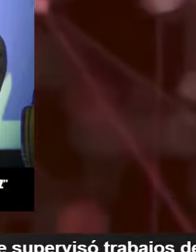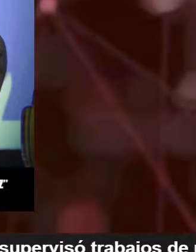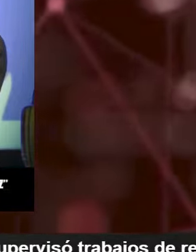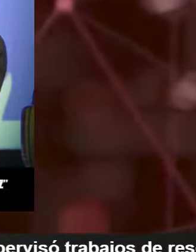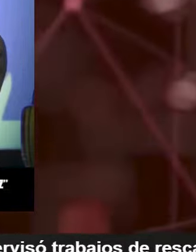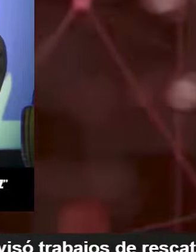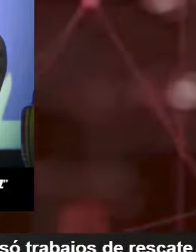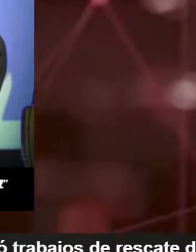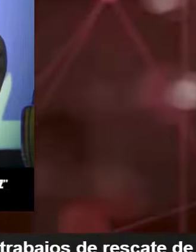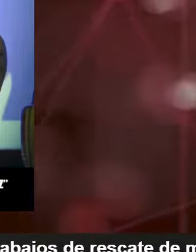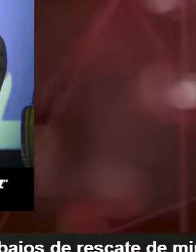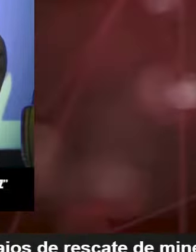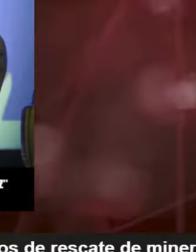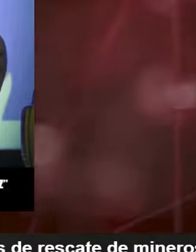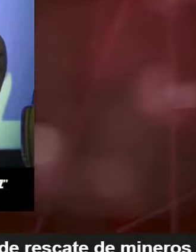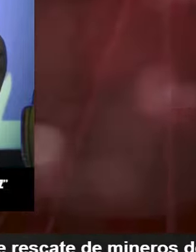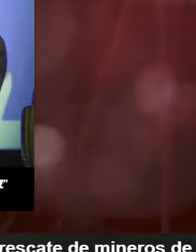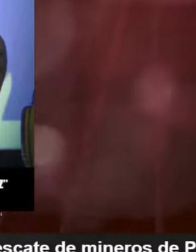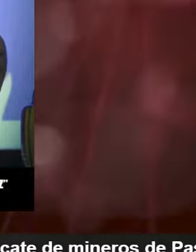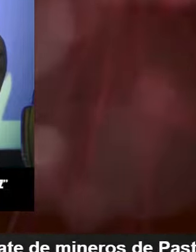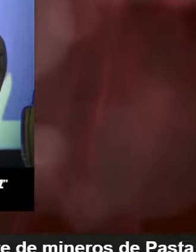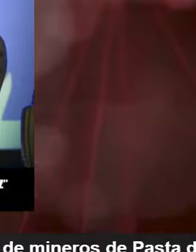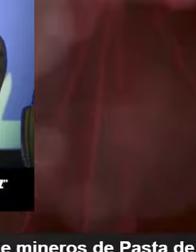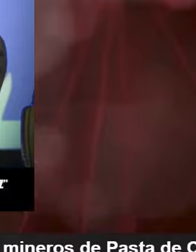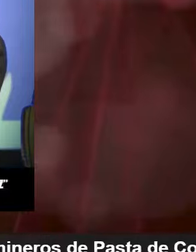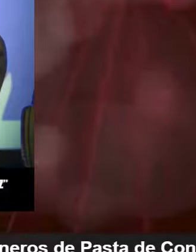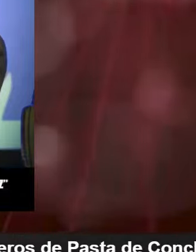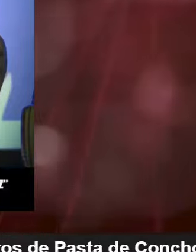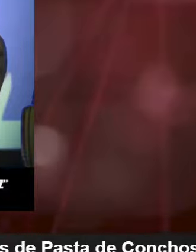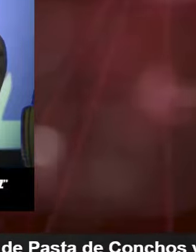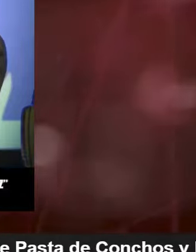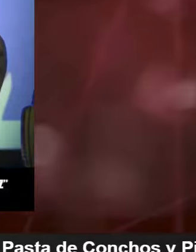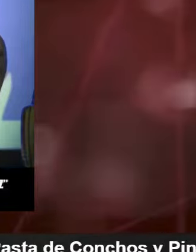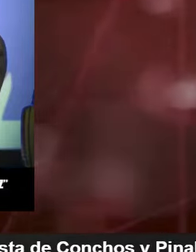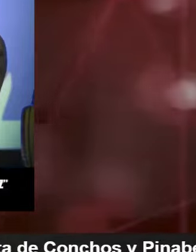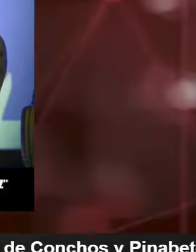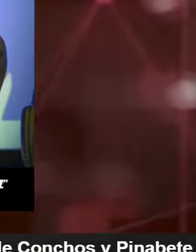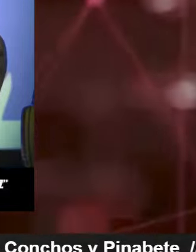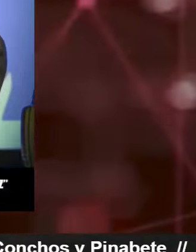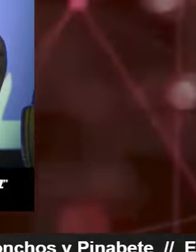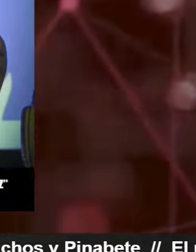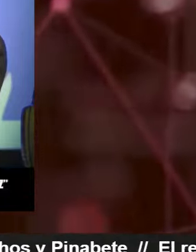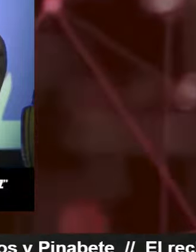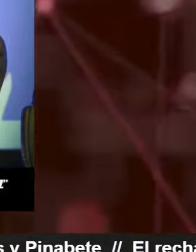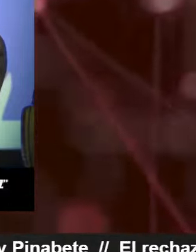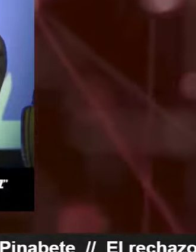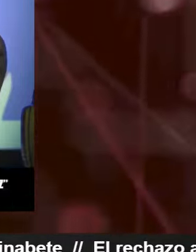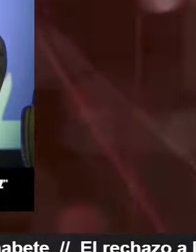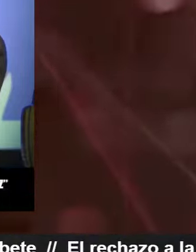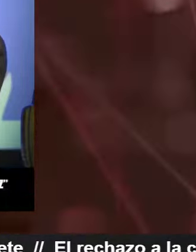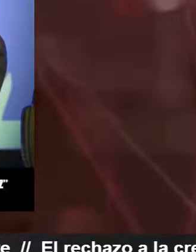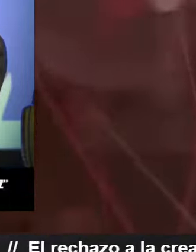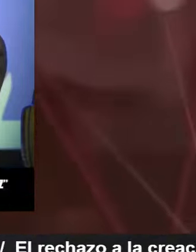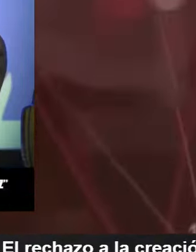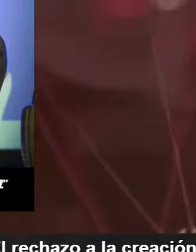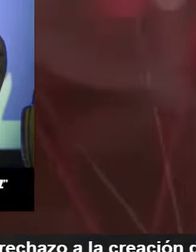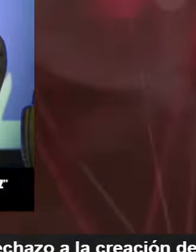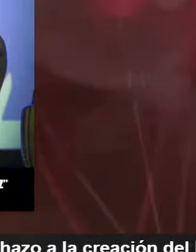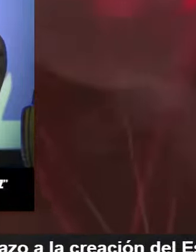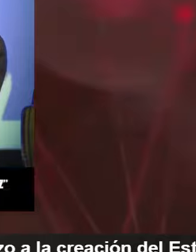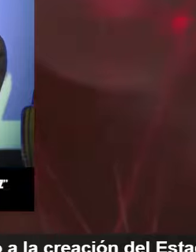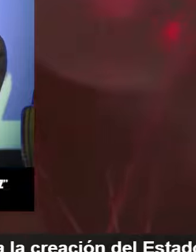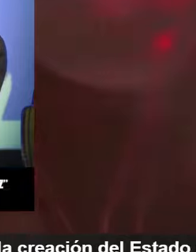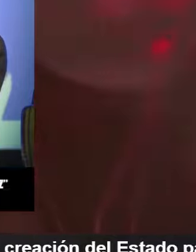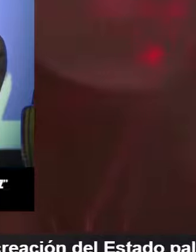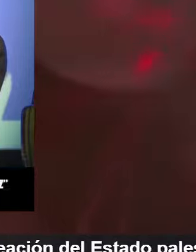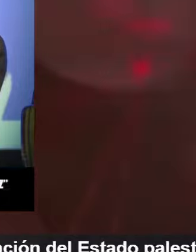sistemática Y por supuesto que se fijen reglas claras es lo que le pide la cámara de diputados Y en este caso